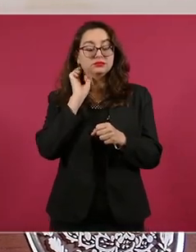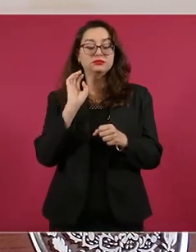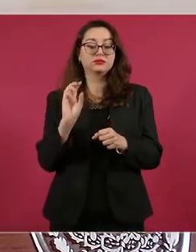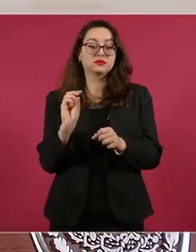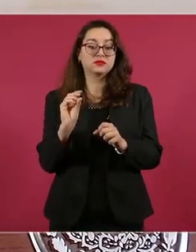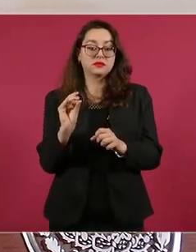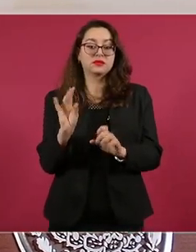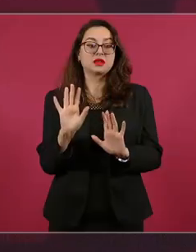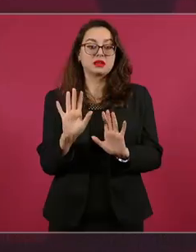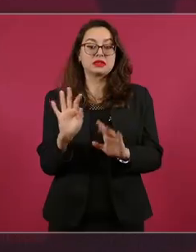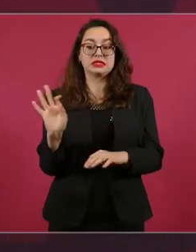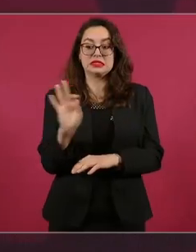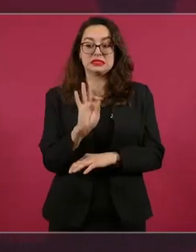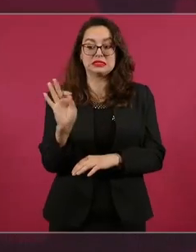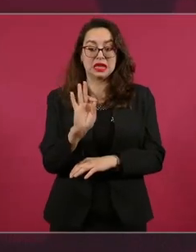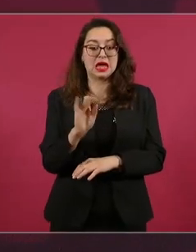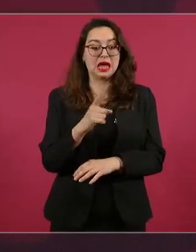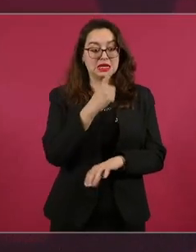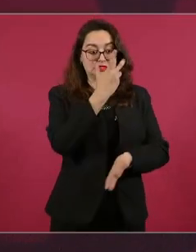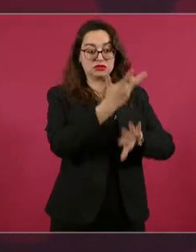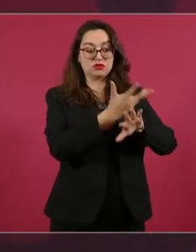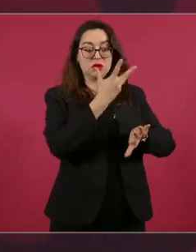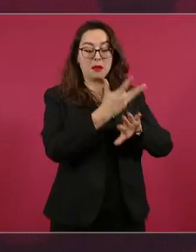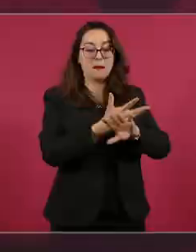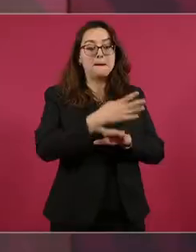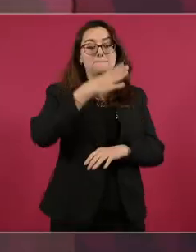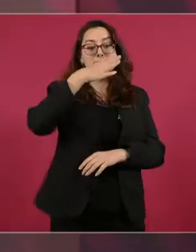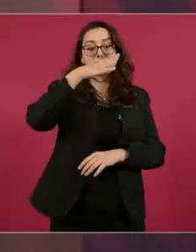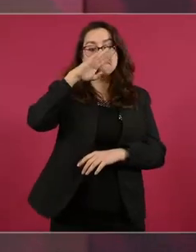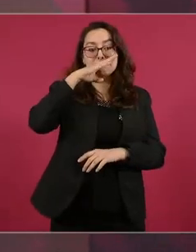interno y el maíz